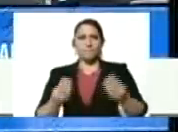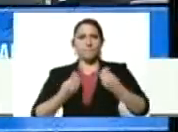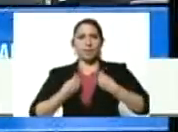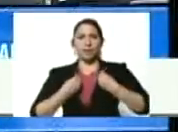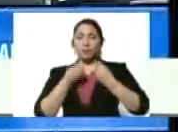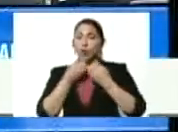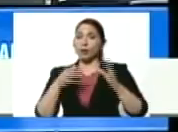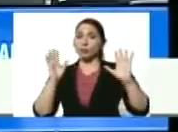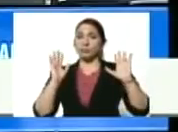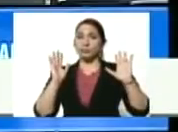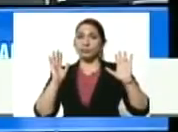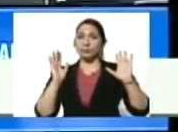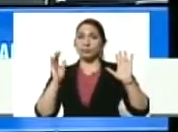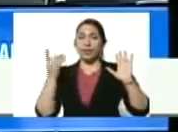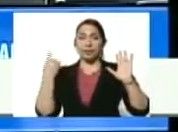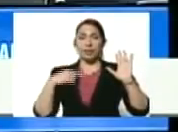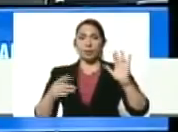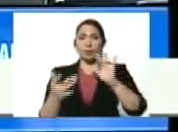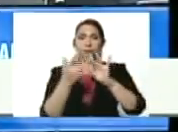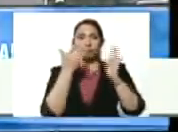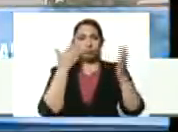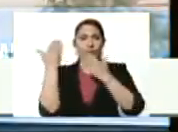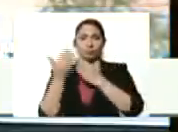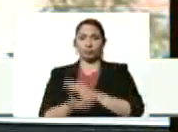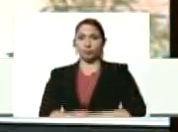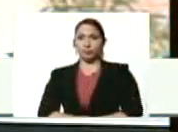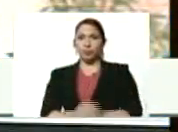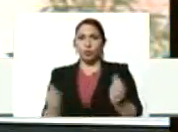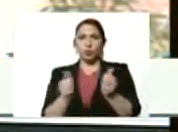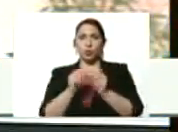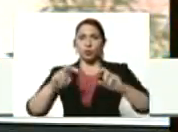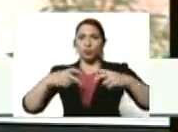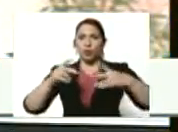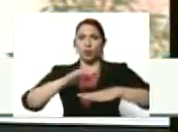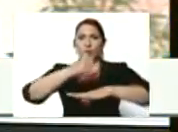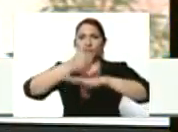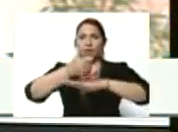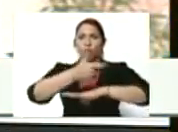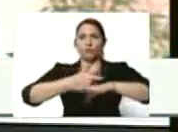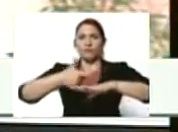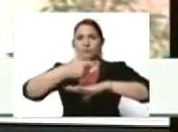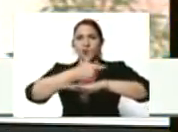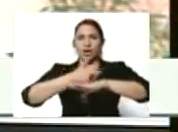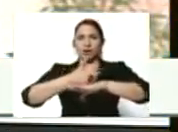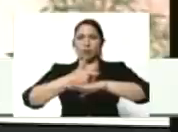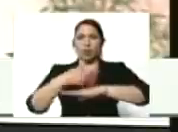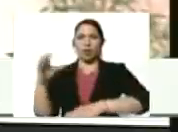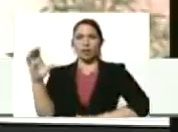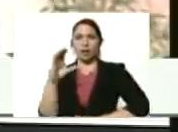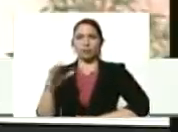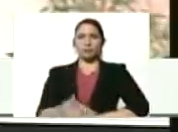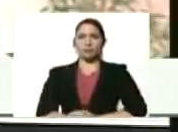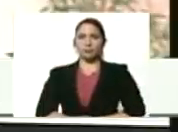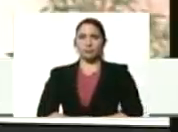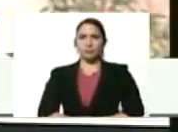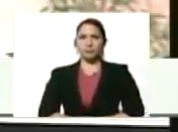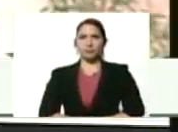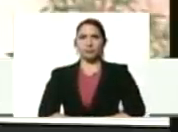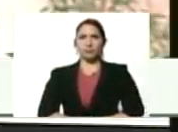Bueno, tenemos un pase con el nuevo jefe de gobierno del Distrito Capital,